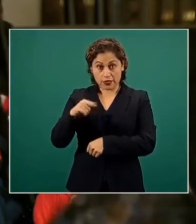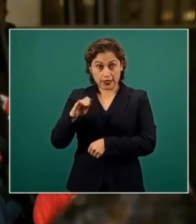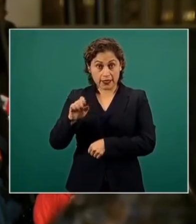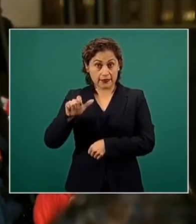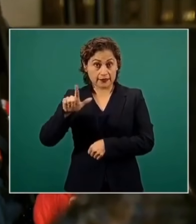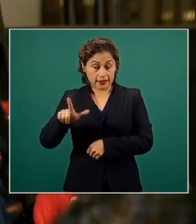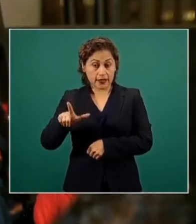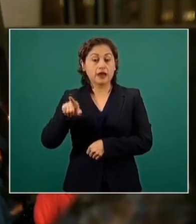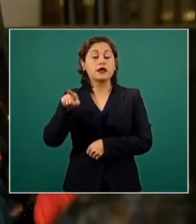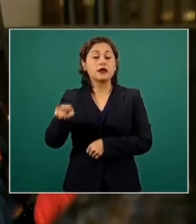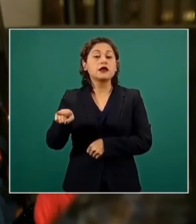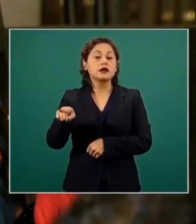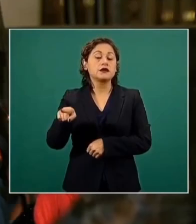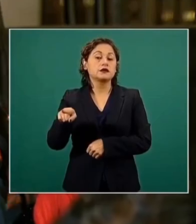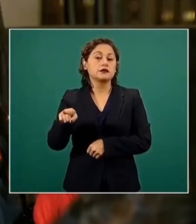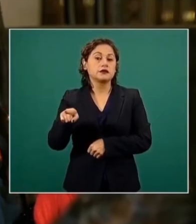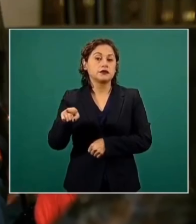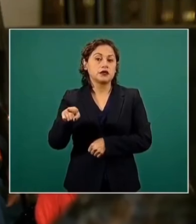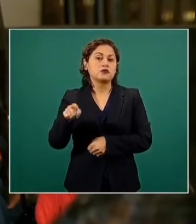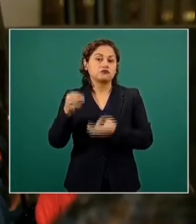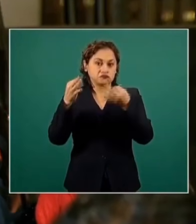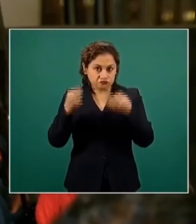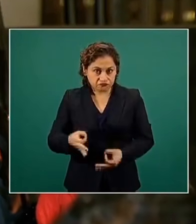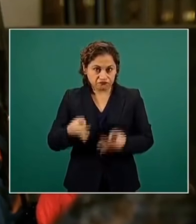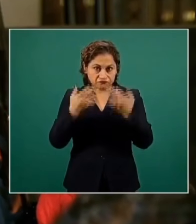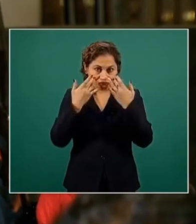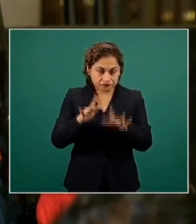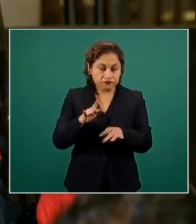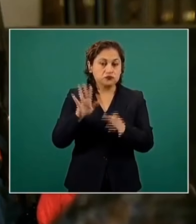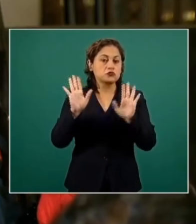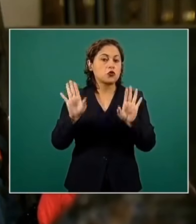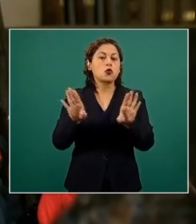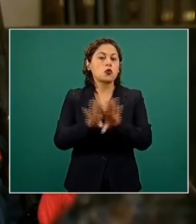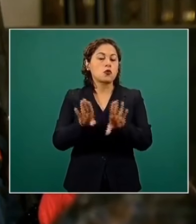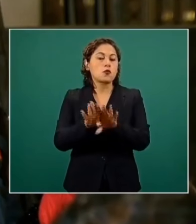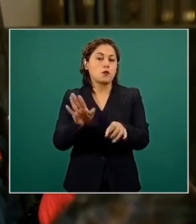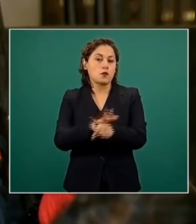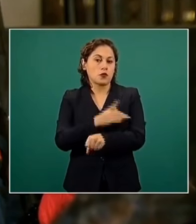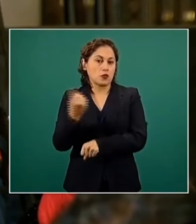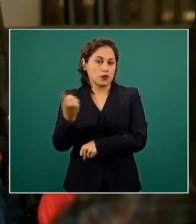López-Gatell es real, qué piensa acerca de este término, más cuando estamos hablando de